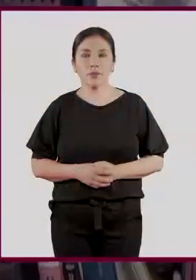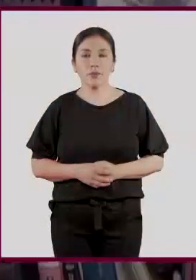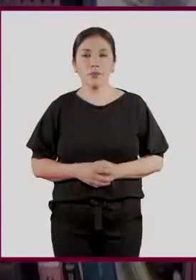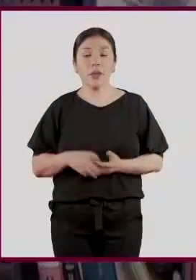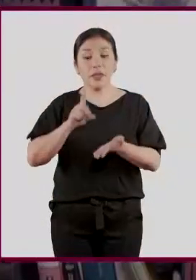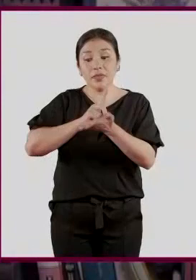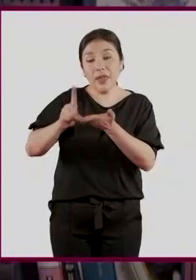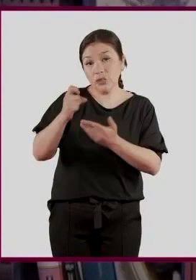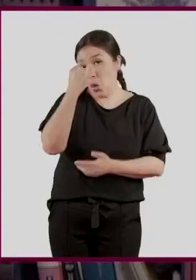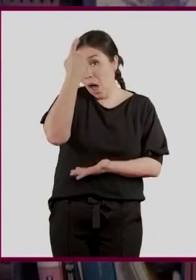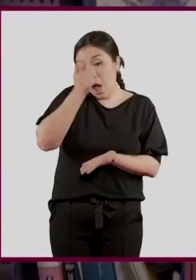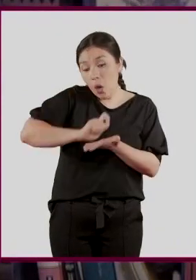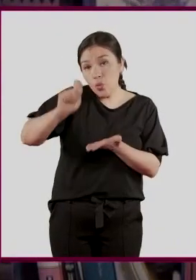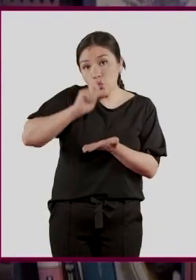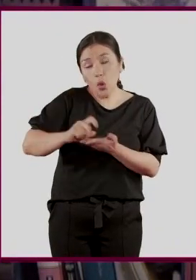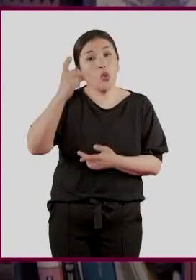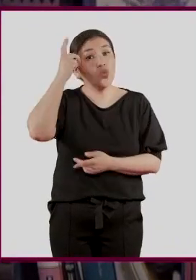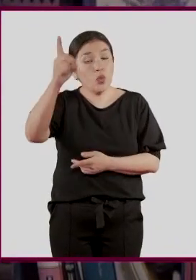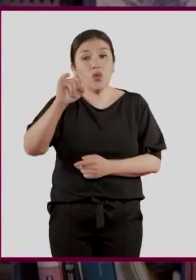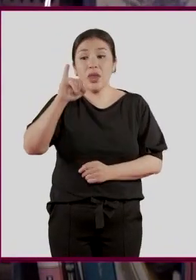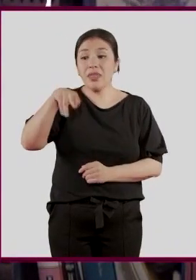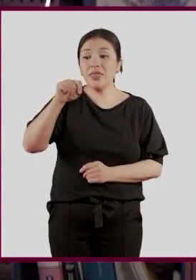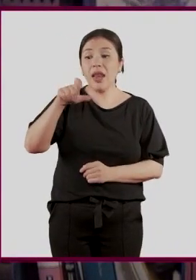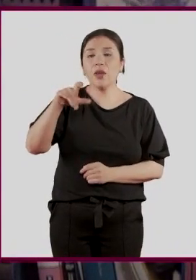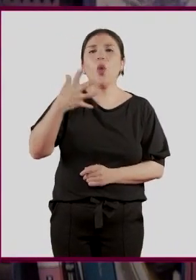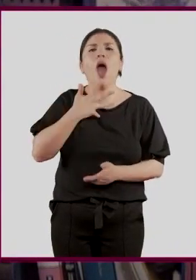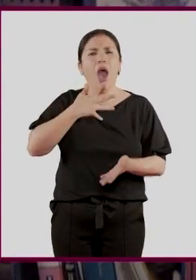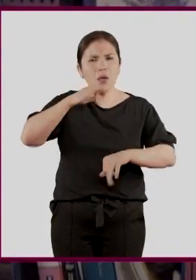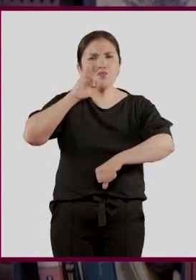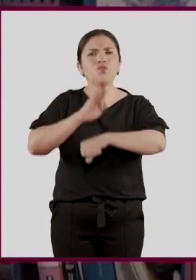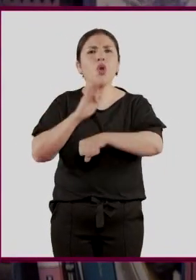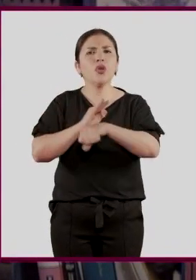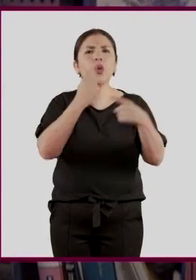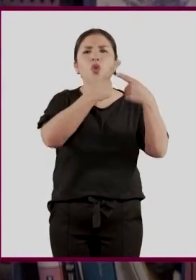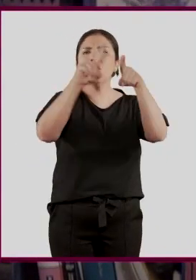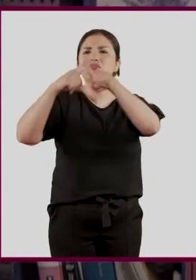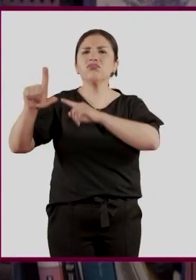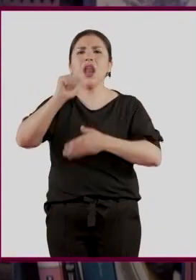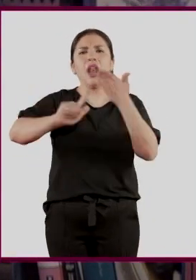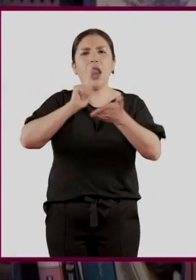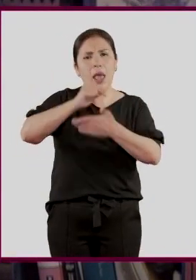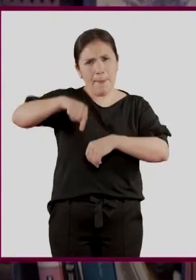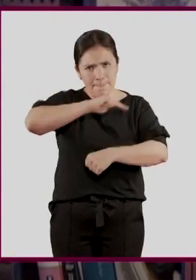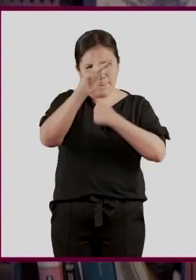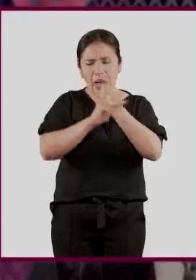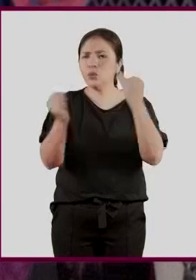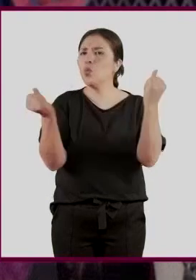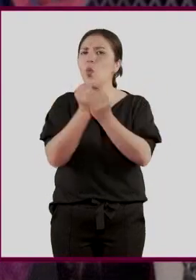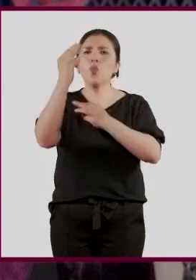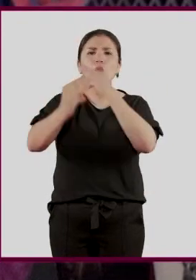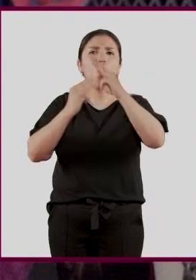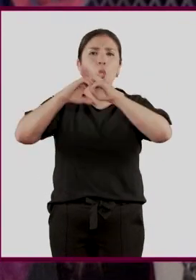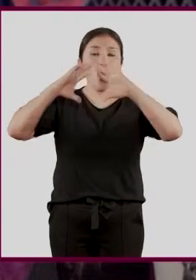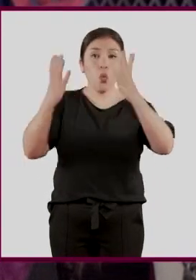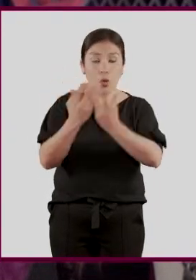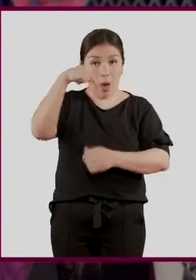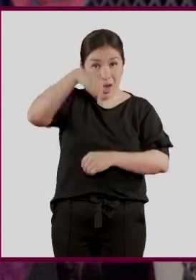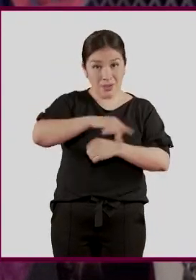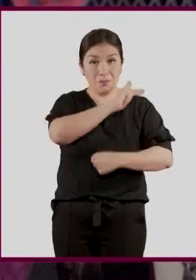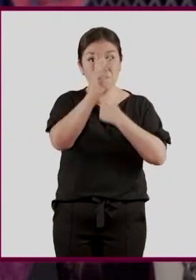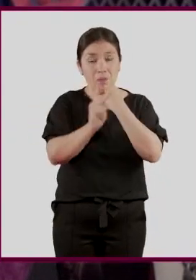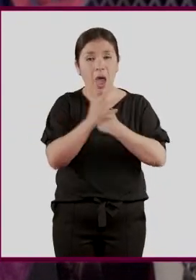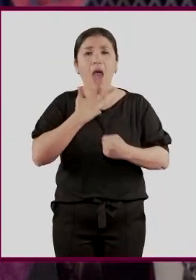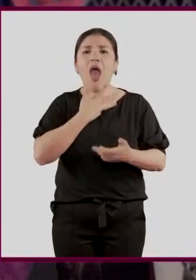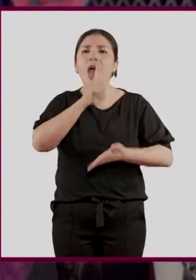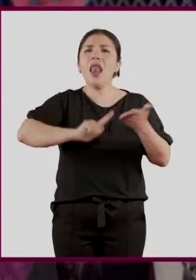Los derechos de autor y la propiedad intelectual están protegidos por distintas leyes en el país y en el mundo. En nuestro país,